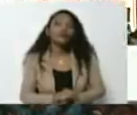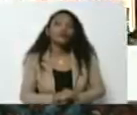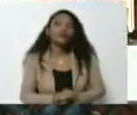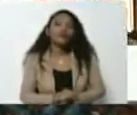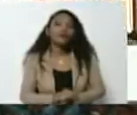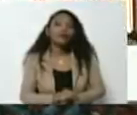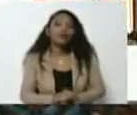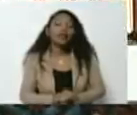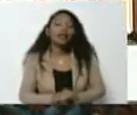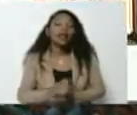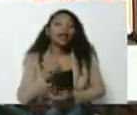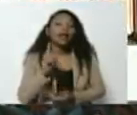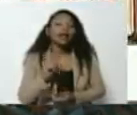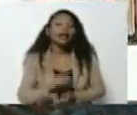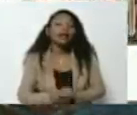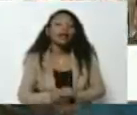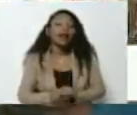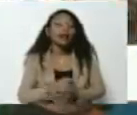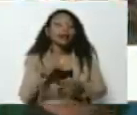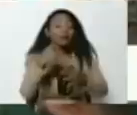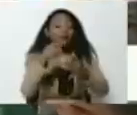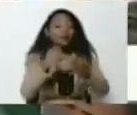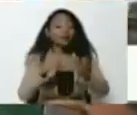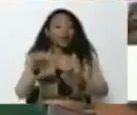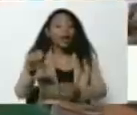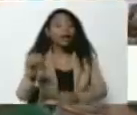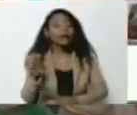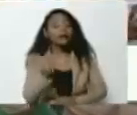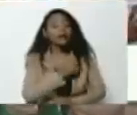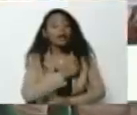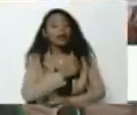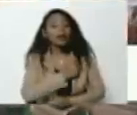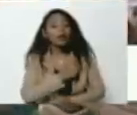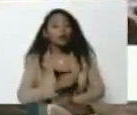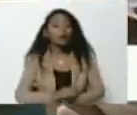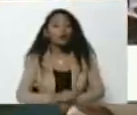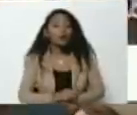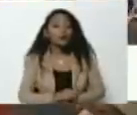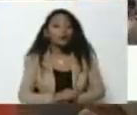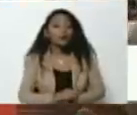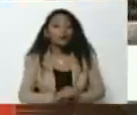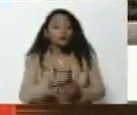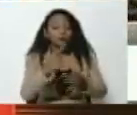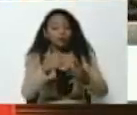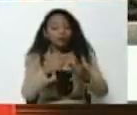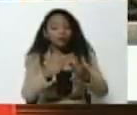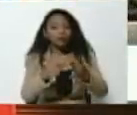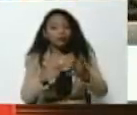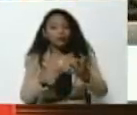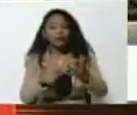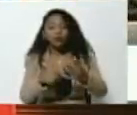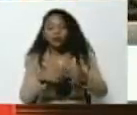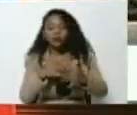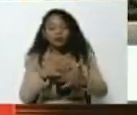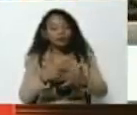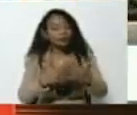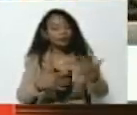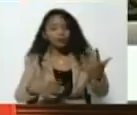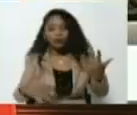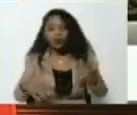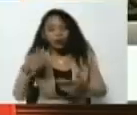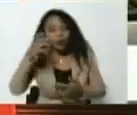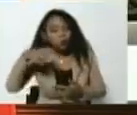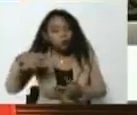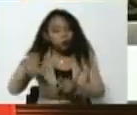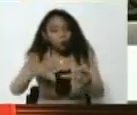en Terepaima, en Chacao, en Urimar, en Apacuana, creemos en ellas y en